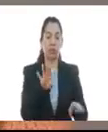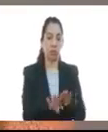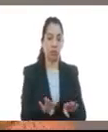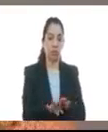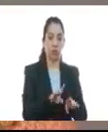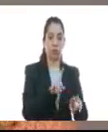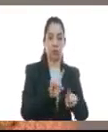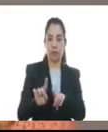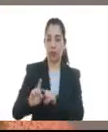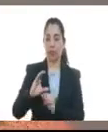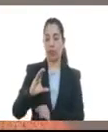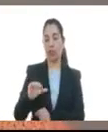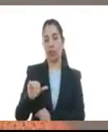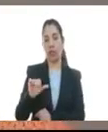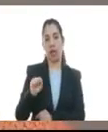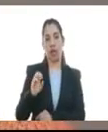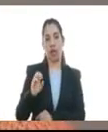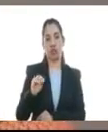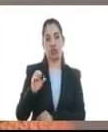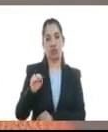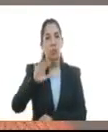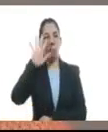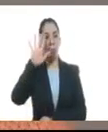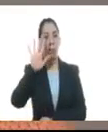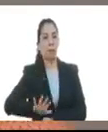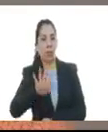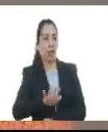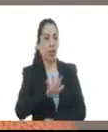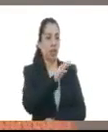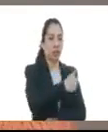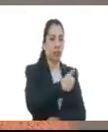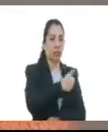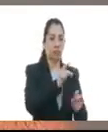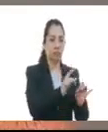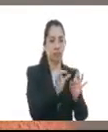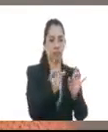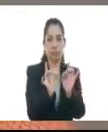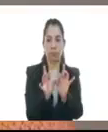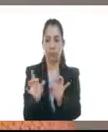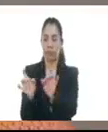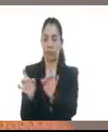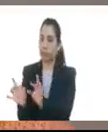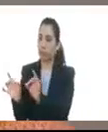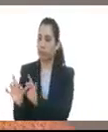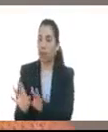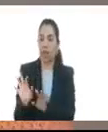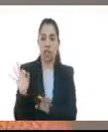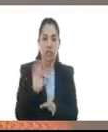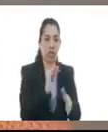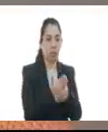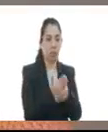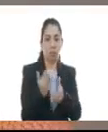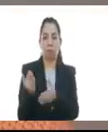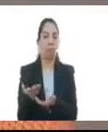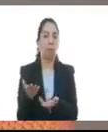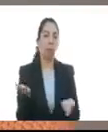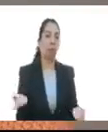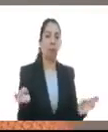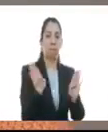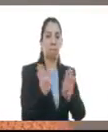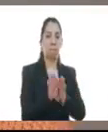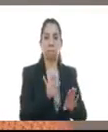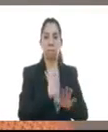lagunas judiciales, ¿no? Entonces se nos hizo muy destacable el trabajo